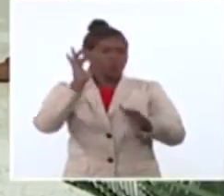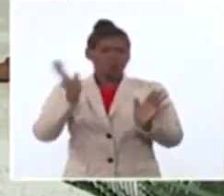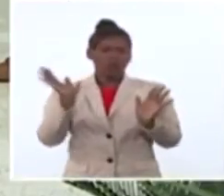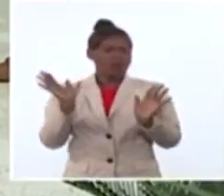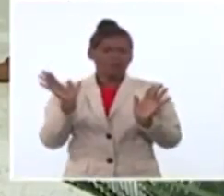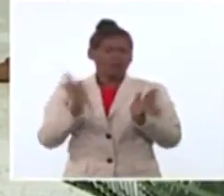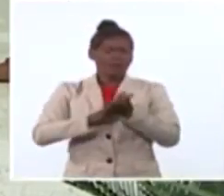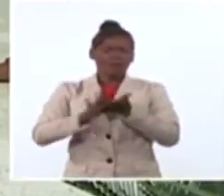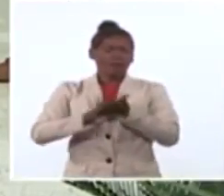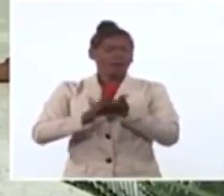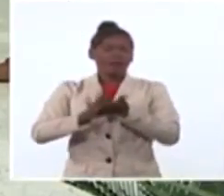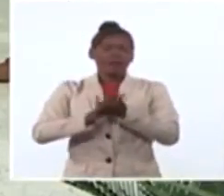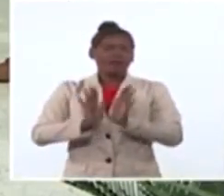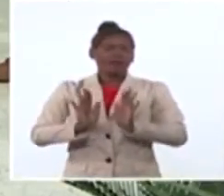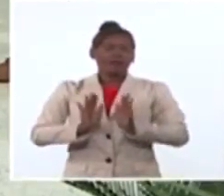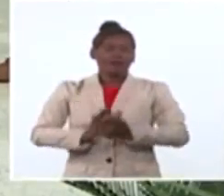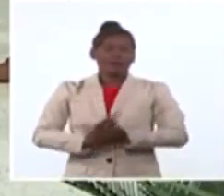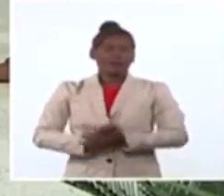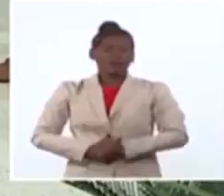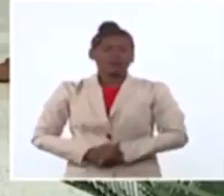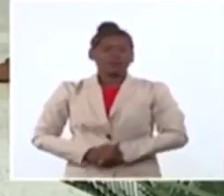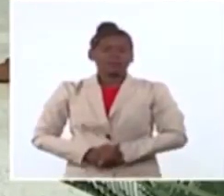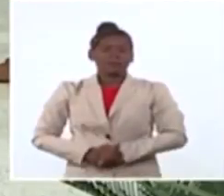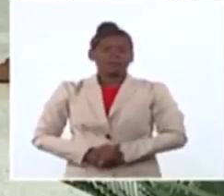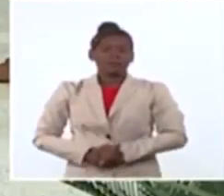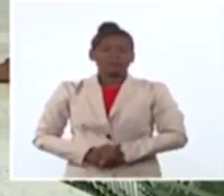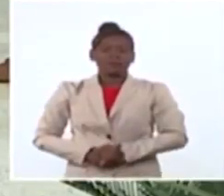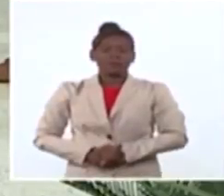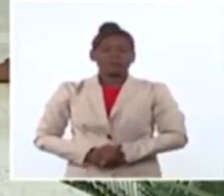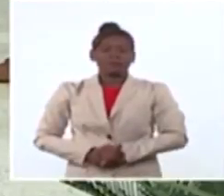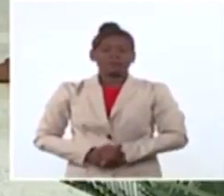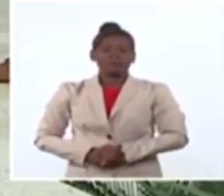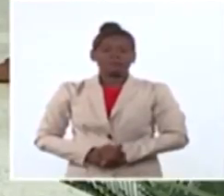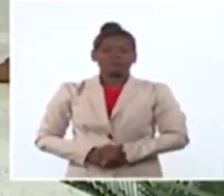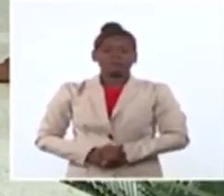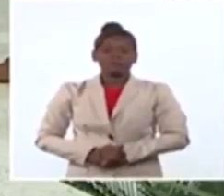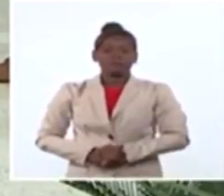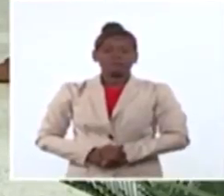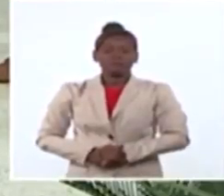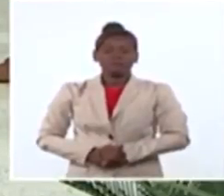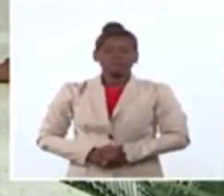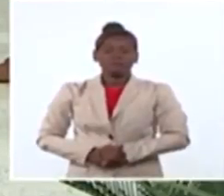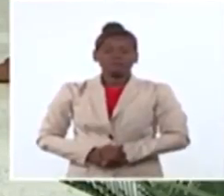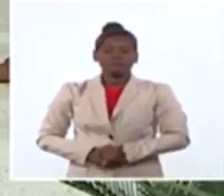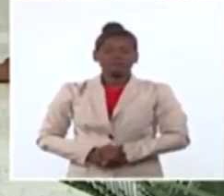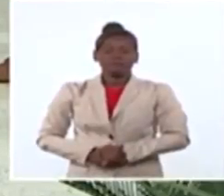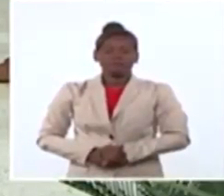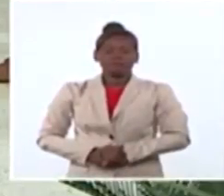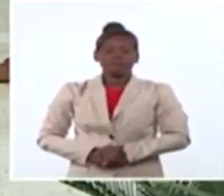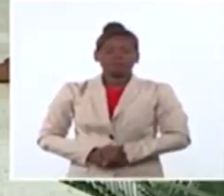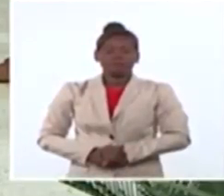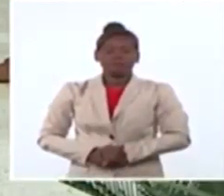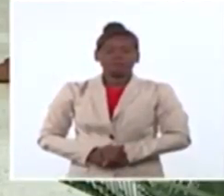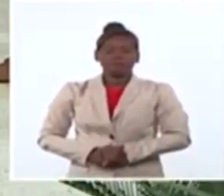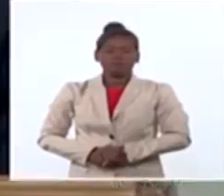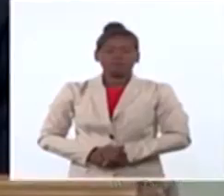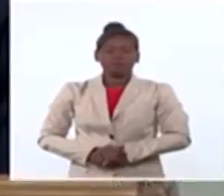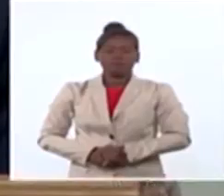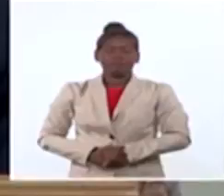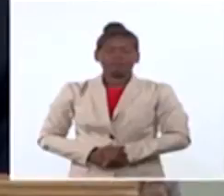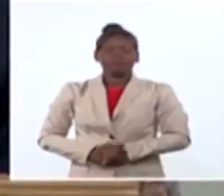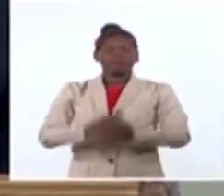inmenso. El gobierno de los Estados Unidos continúa aplicando